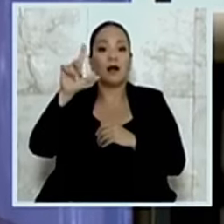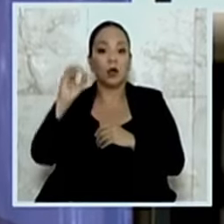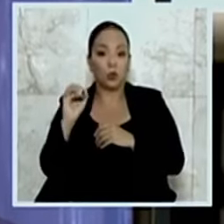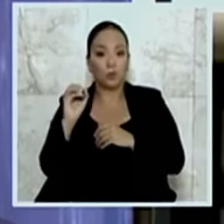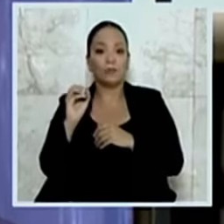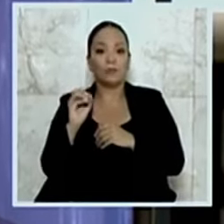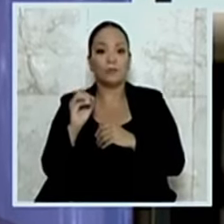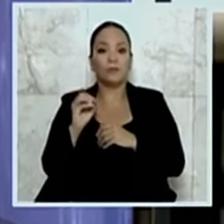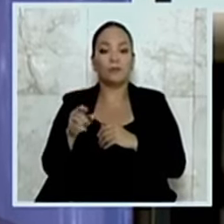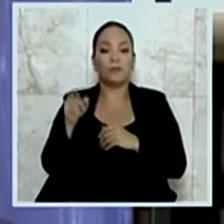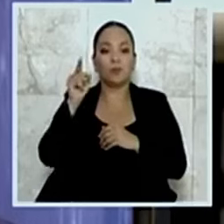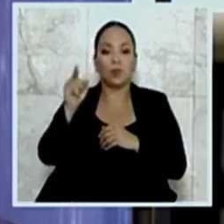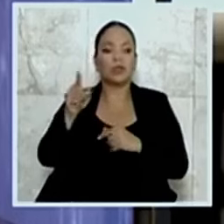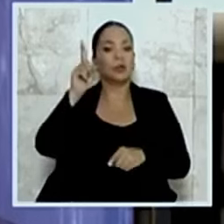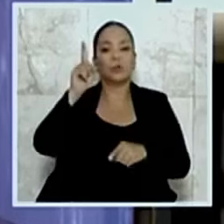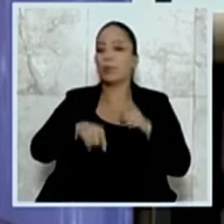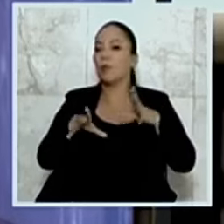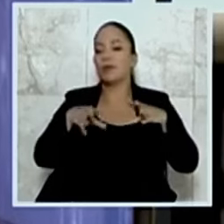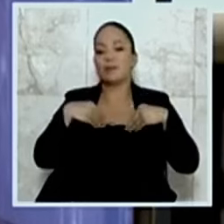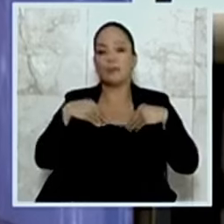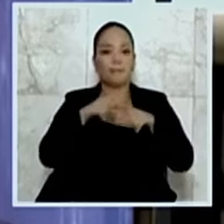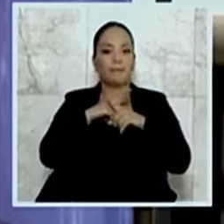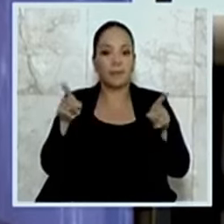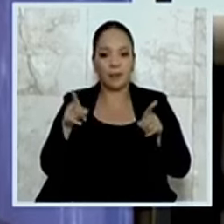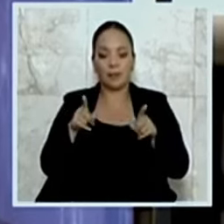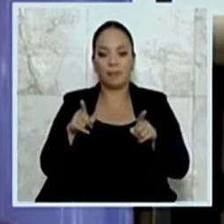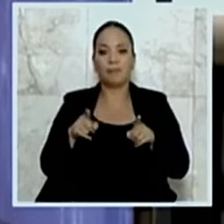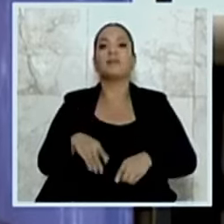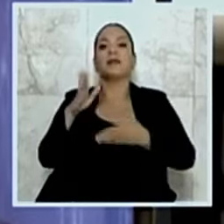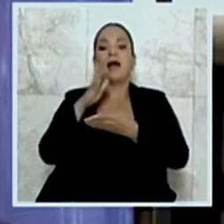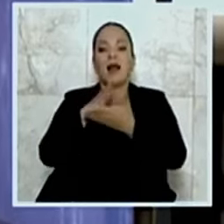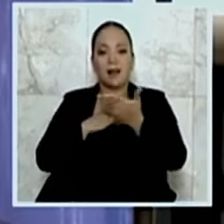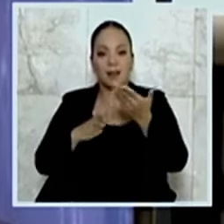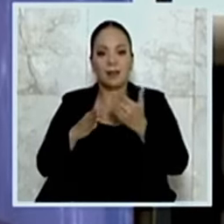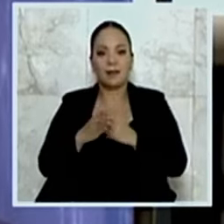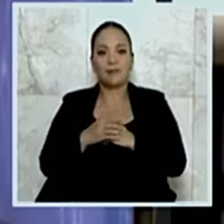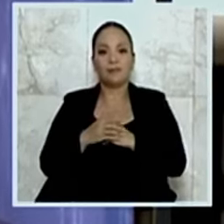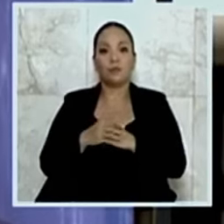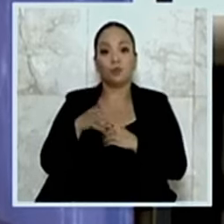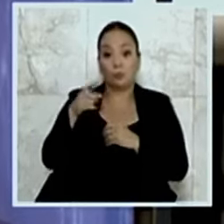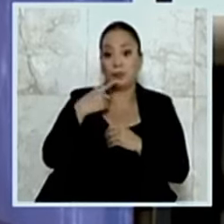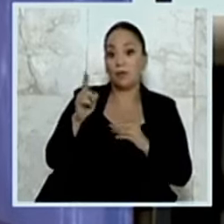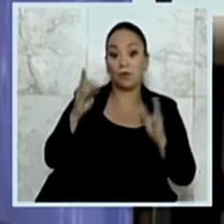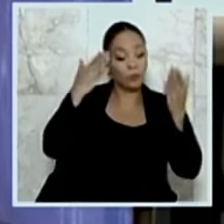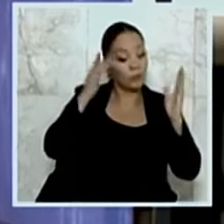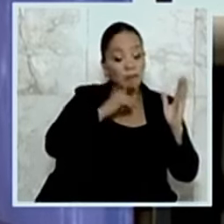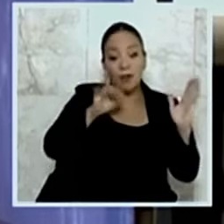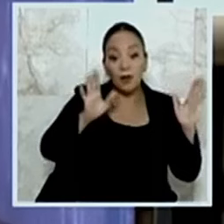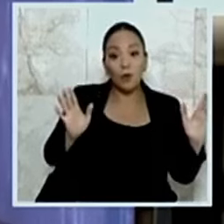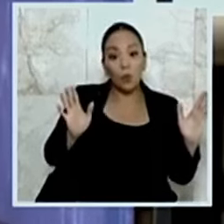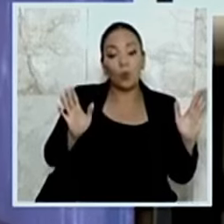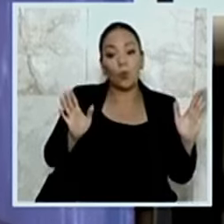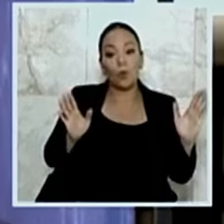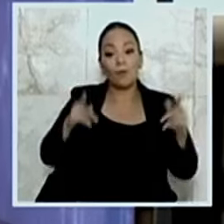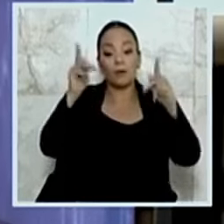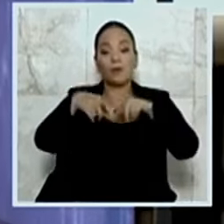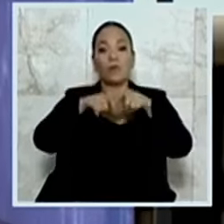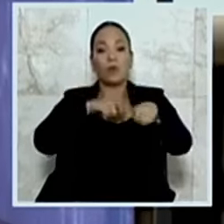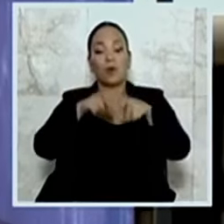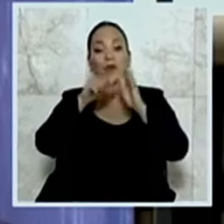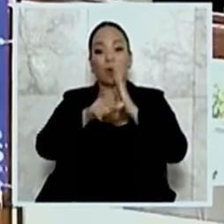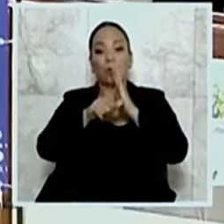de ciudadano. Señor canciller, yo creo que deberíamos hablar con el fiscal general, don Carlos, porque eso